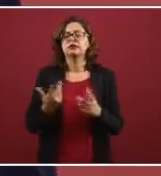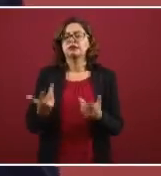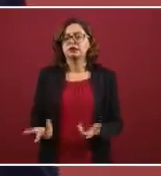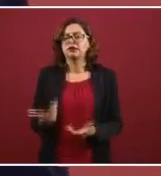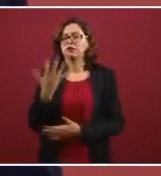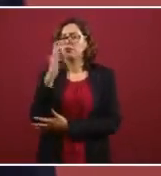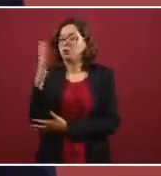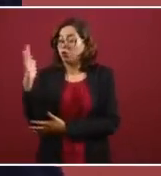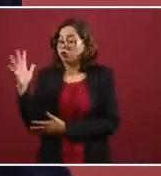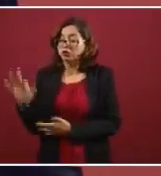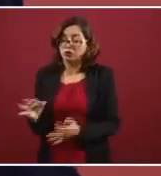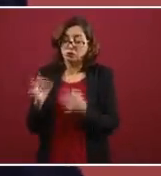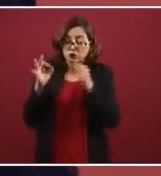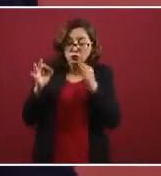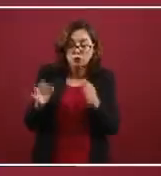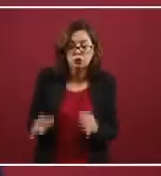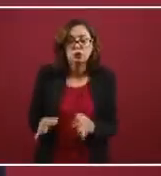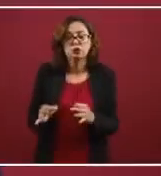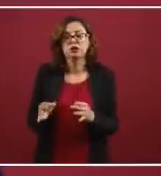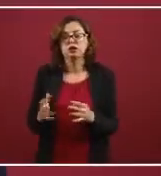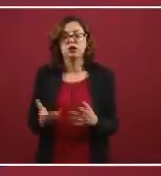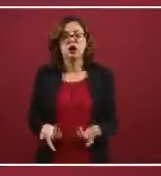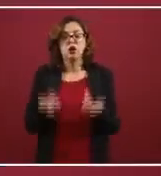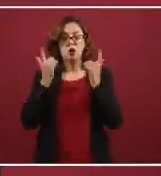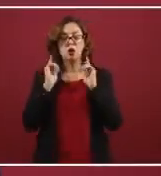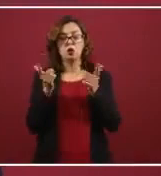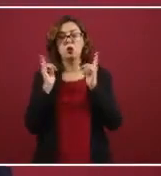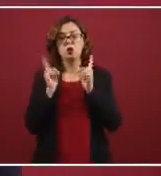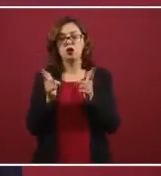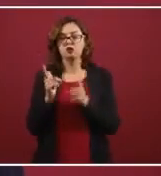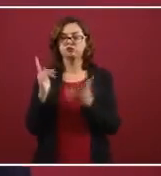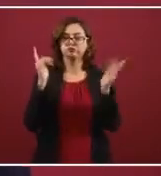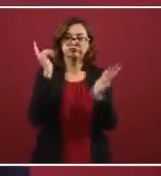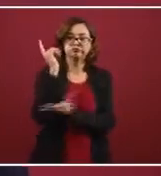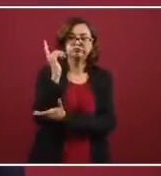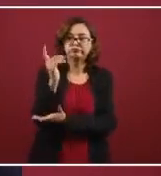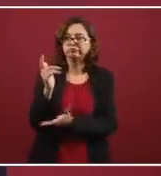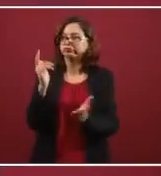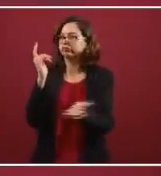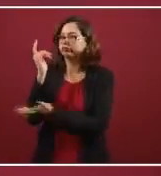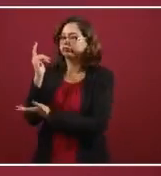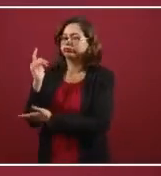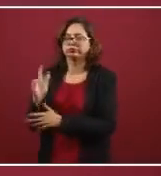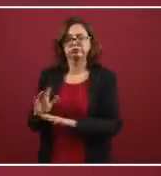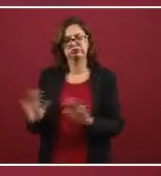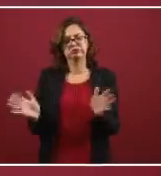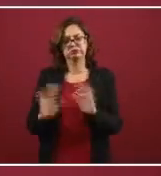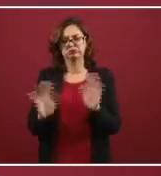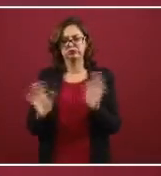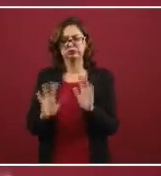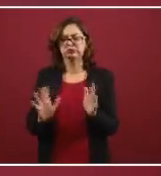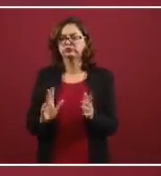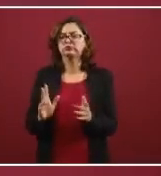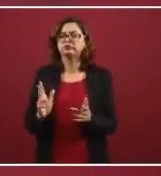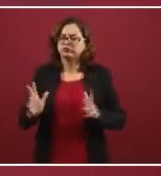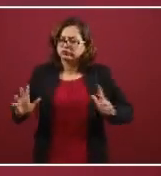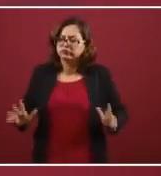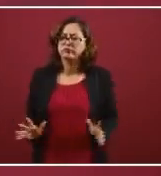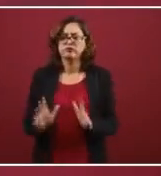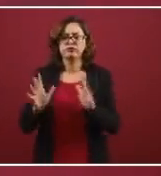los bosques originarios, ¿verdad? Que ojalá y no haya una deforestación de bosques originarios, sino que en todo caso se